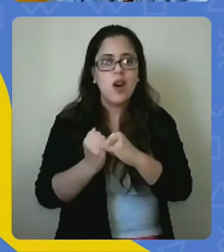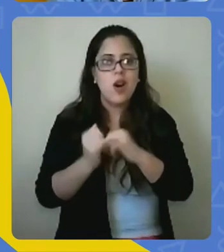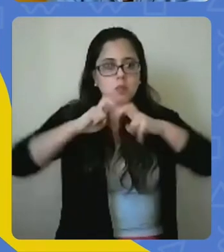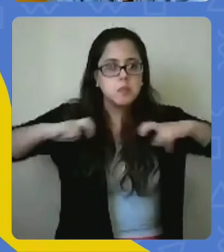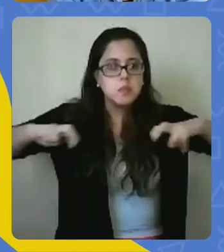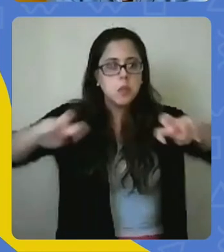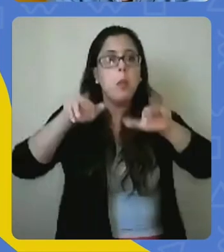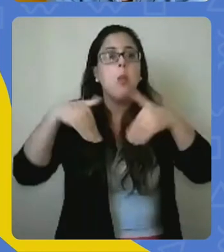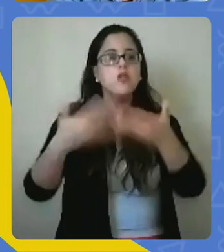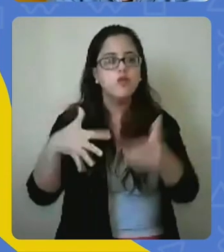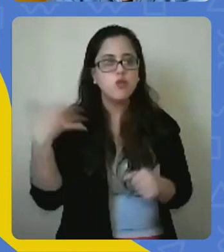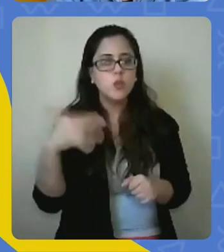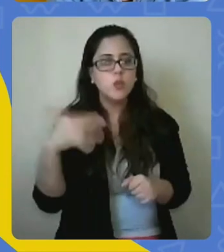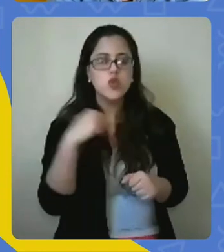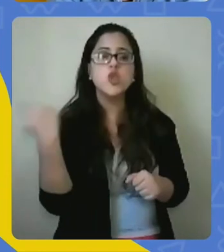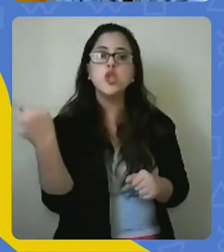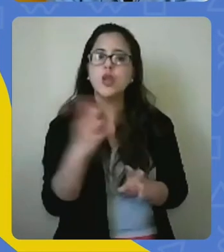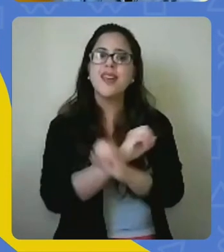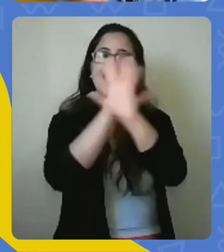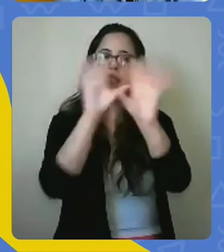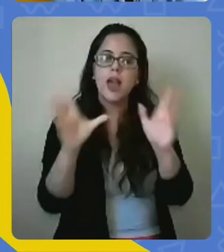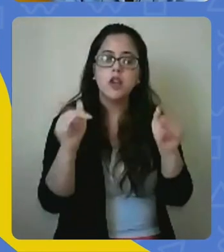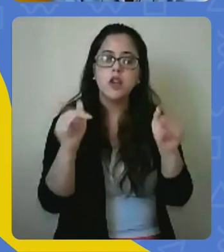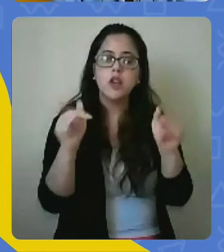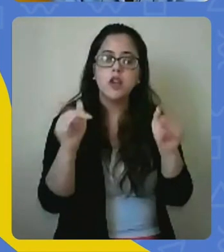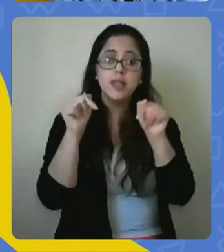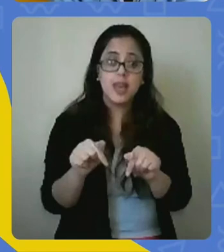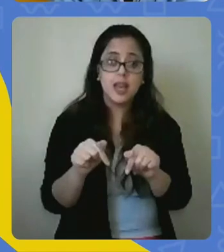tengamos claro que esto hay que generarlo.